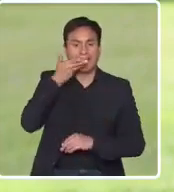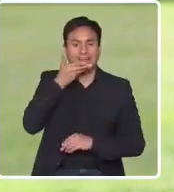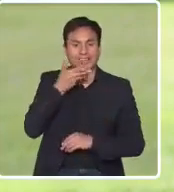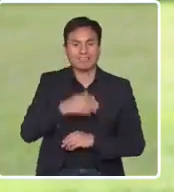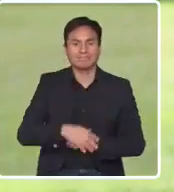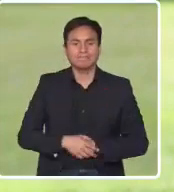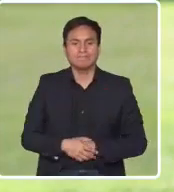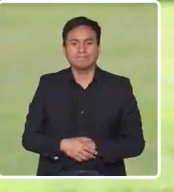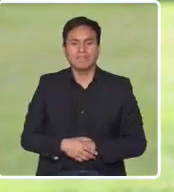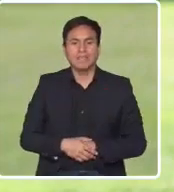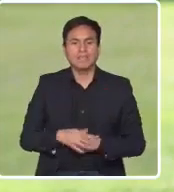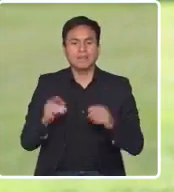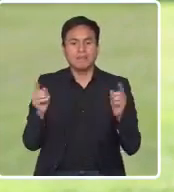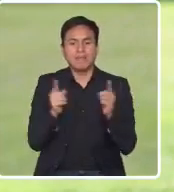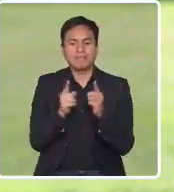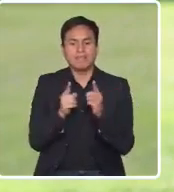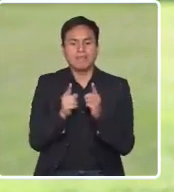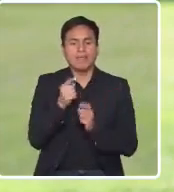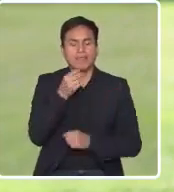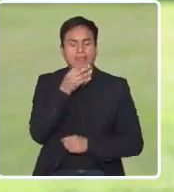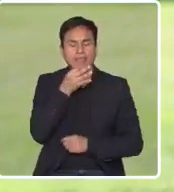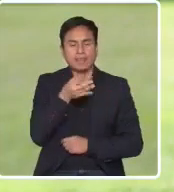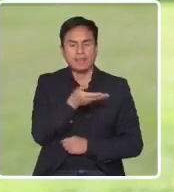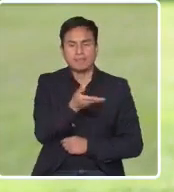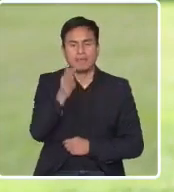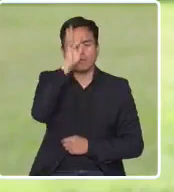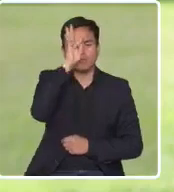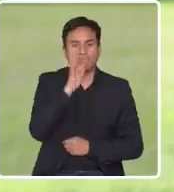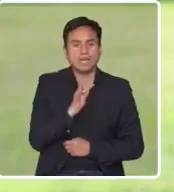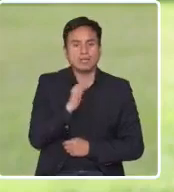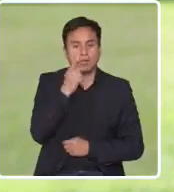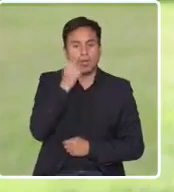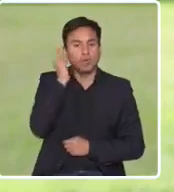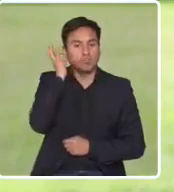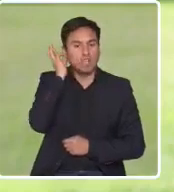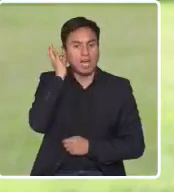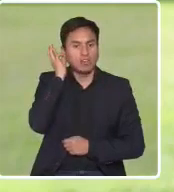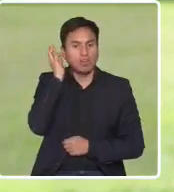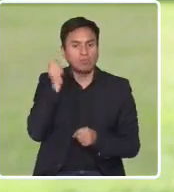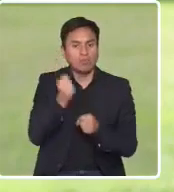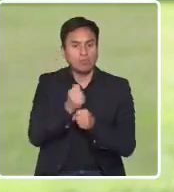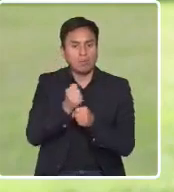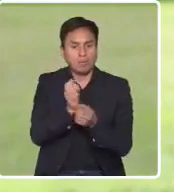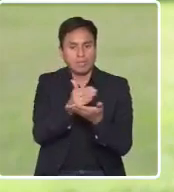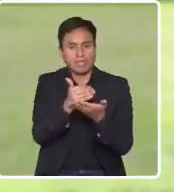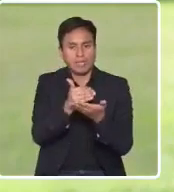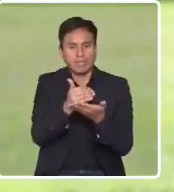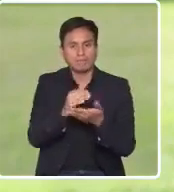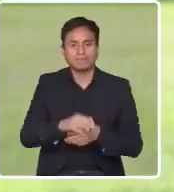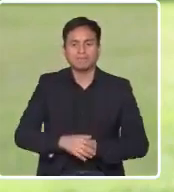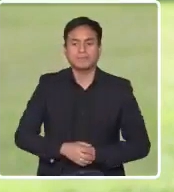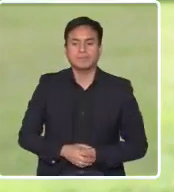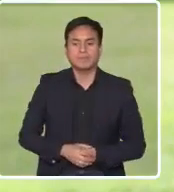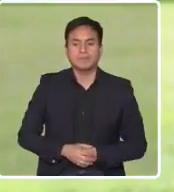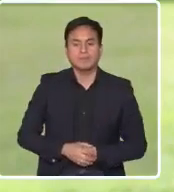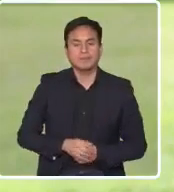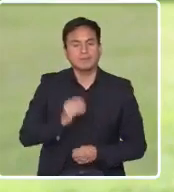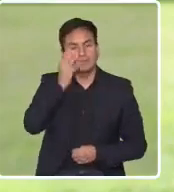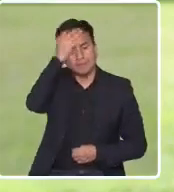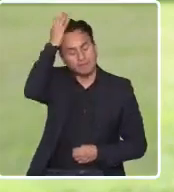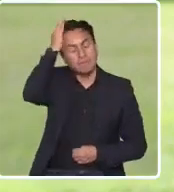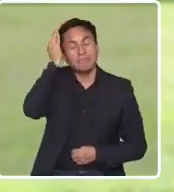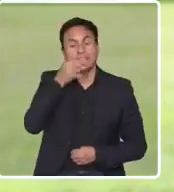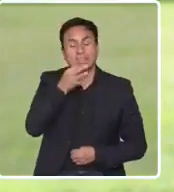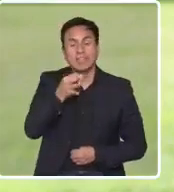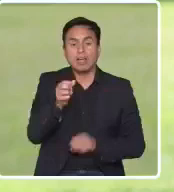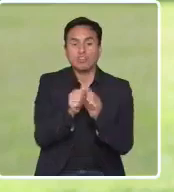palabras, brevemente dirigirme a los funcionarios y las funcionarias que van a desarrollar esta estrategia, a decirles que